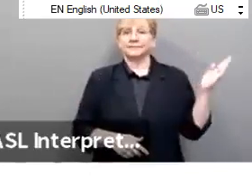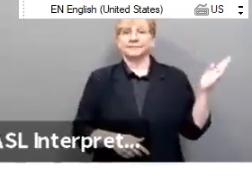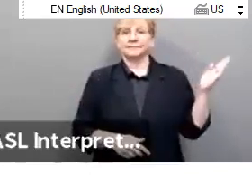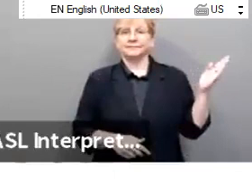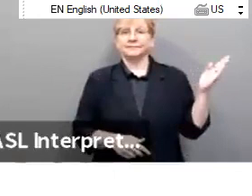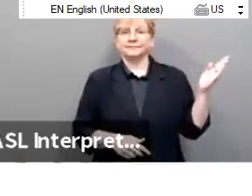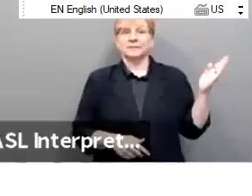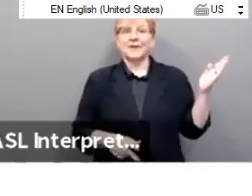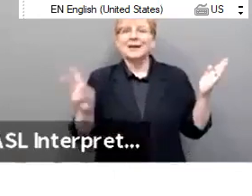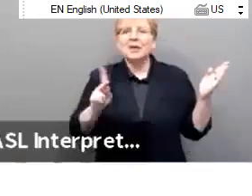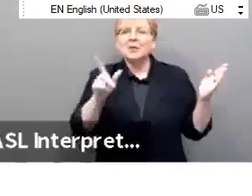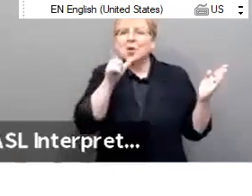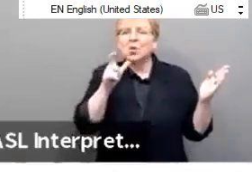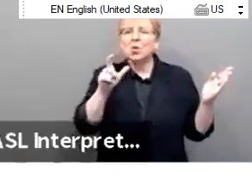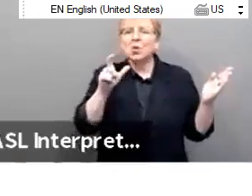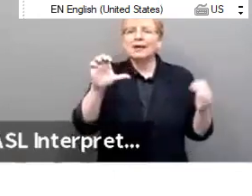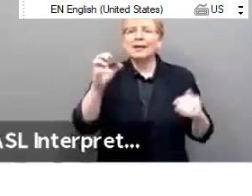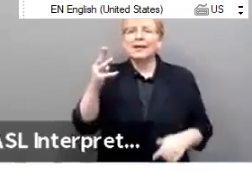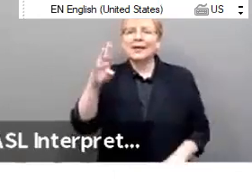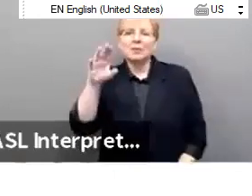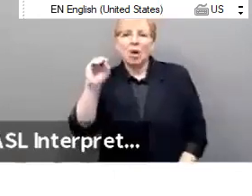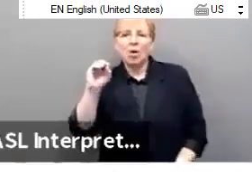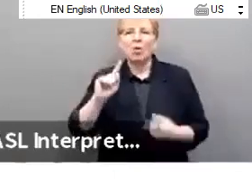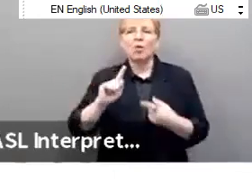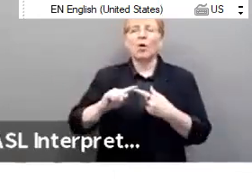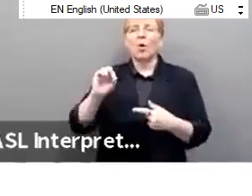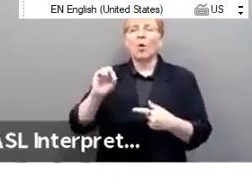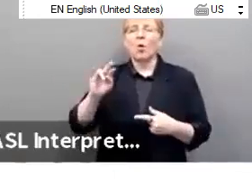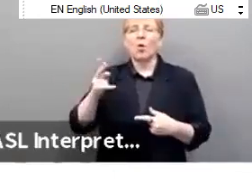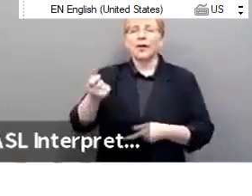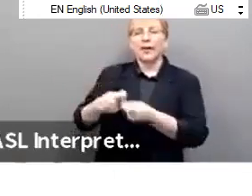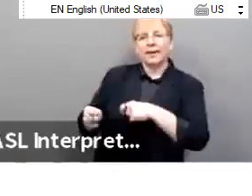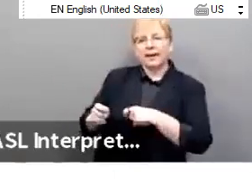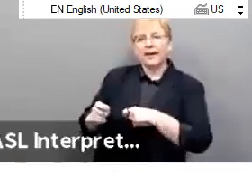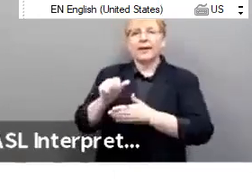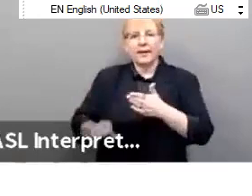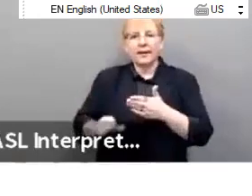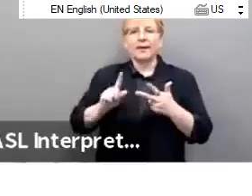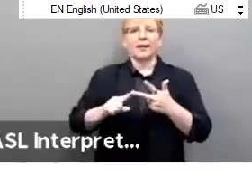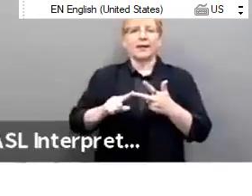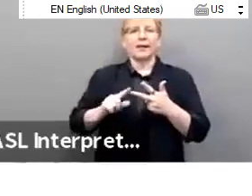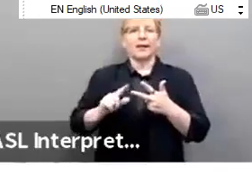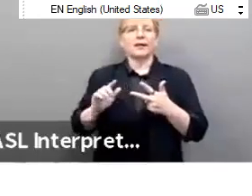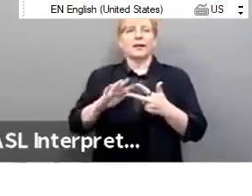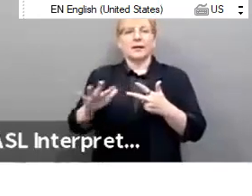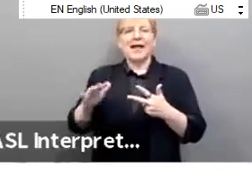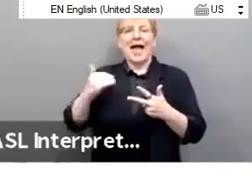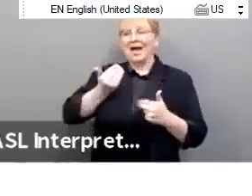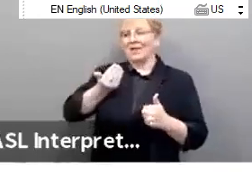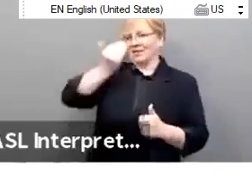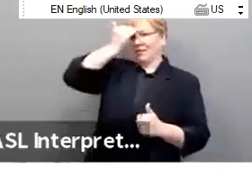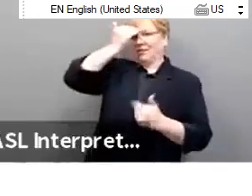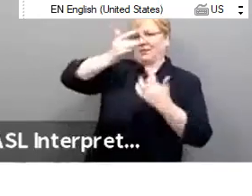que podría ayudar. En la siguiente diapositiva no voy a revisar esto. Prometo que todas las categorías